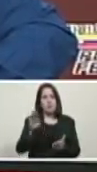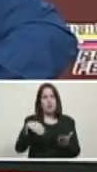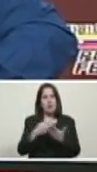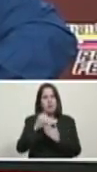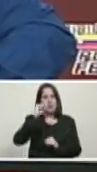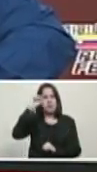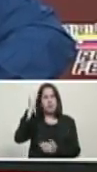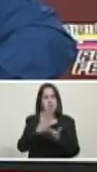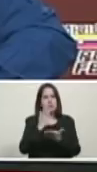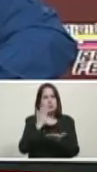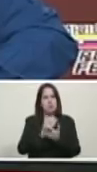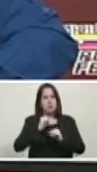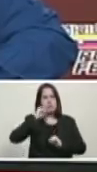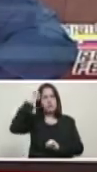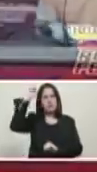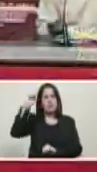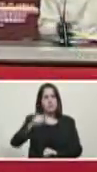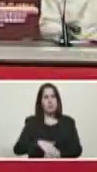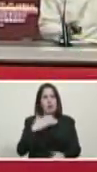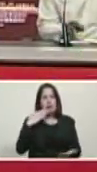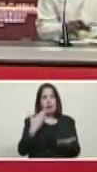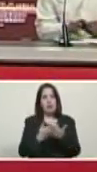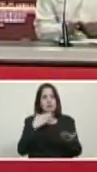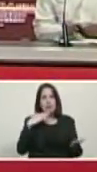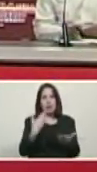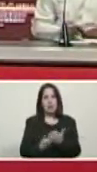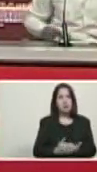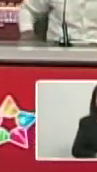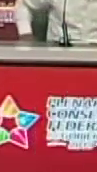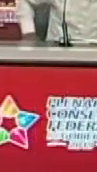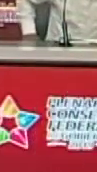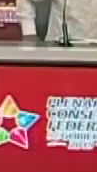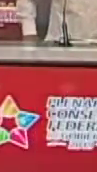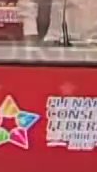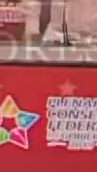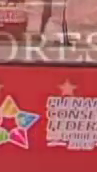la victoria siempre gracias muchas gracias